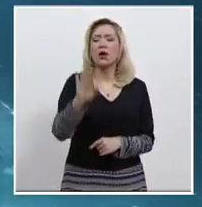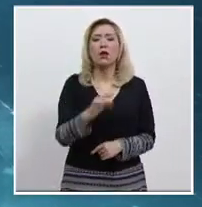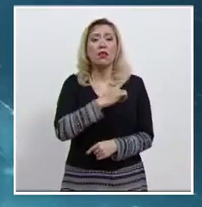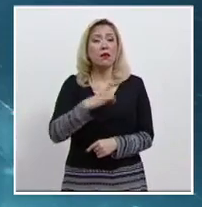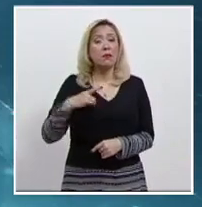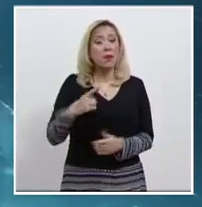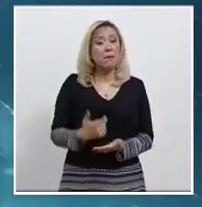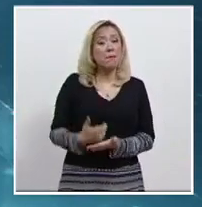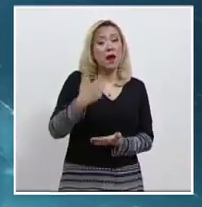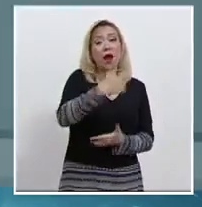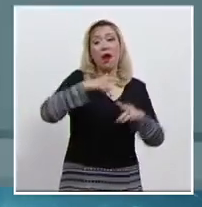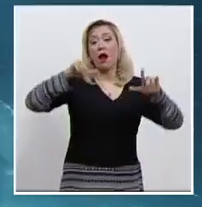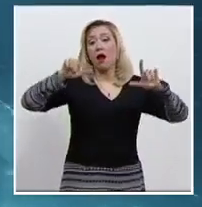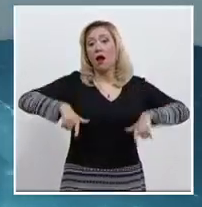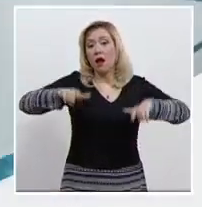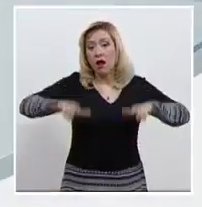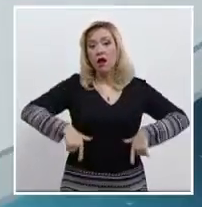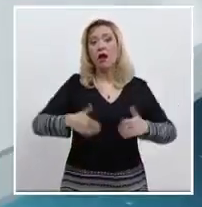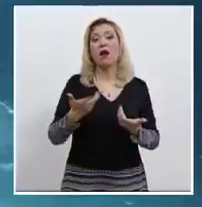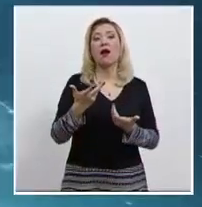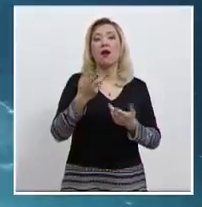las plataformas digitales.